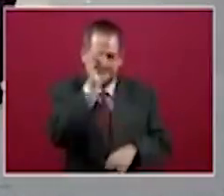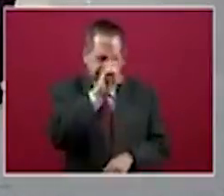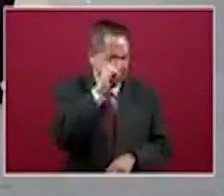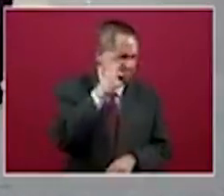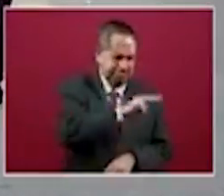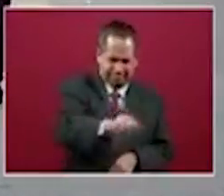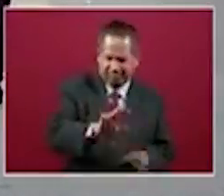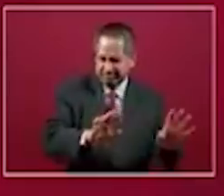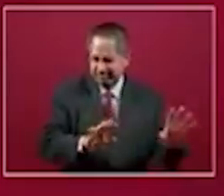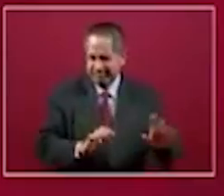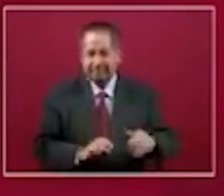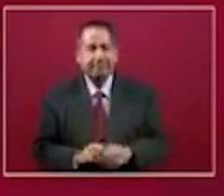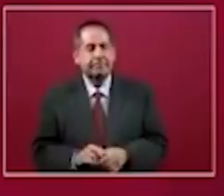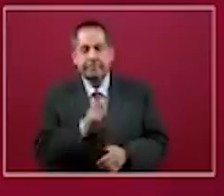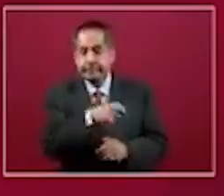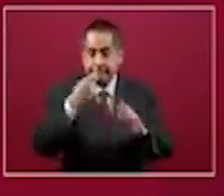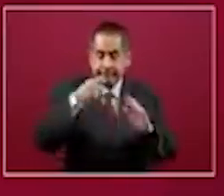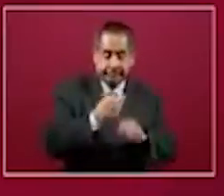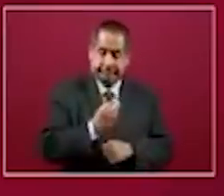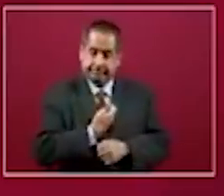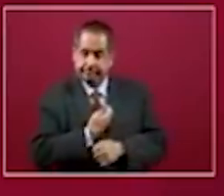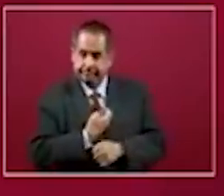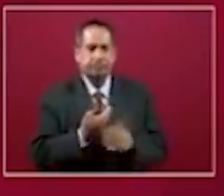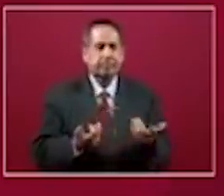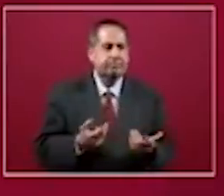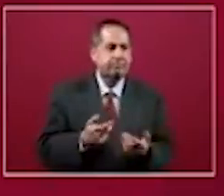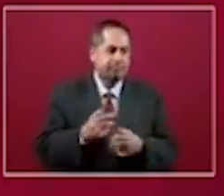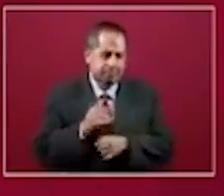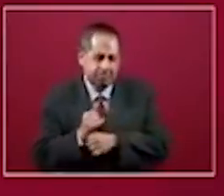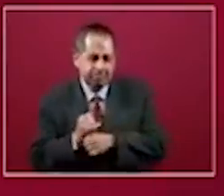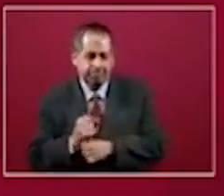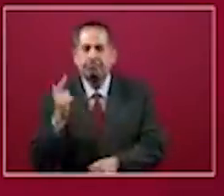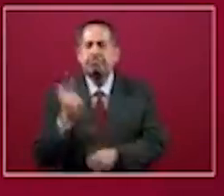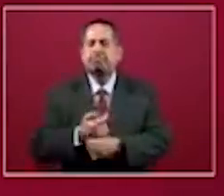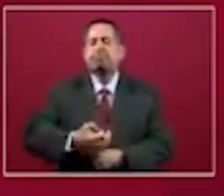vean. Pues ya se probó